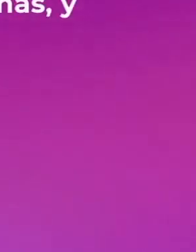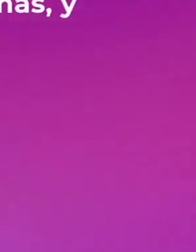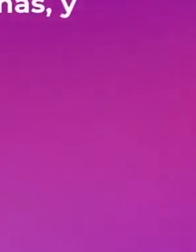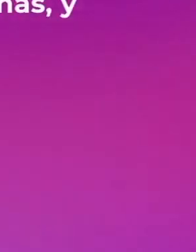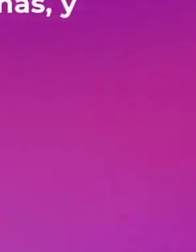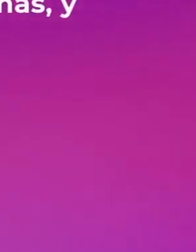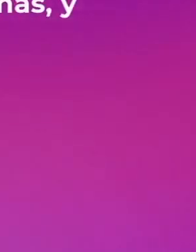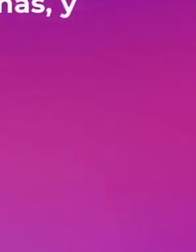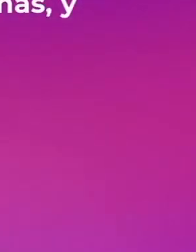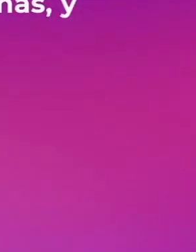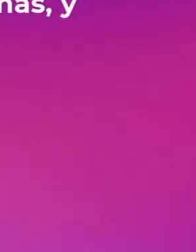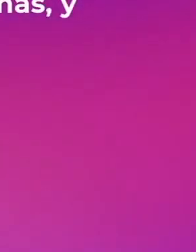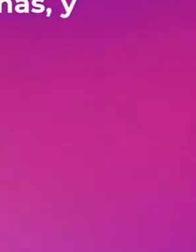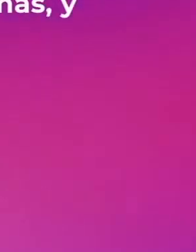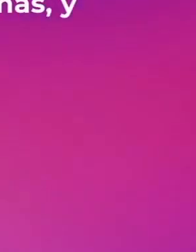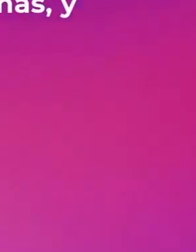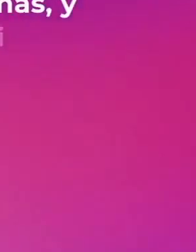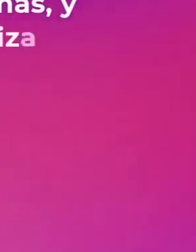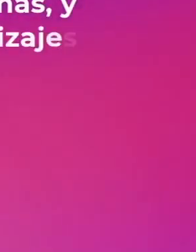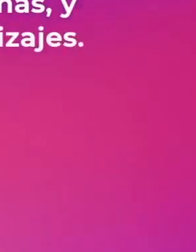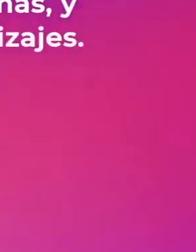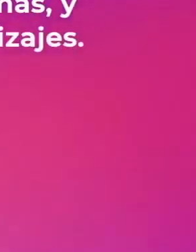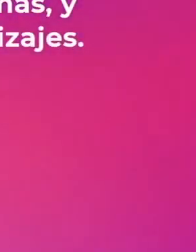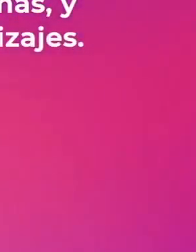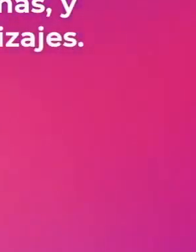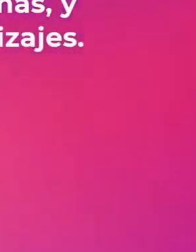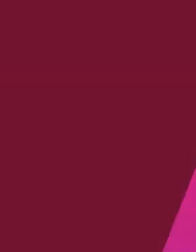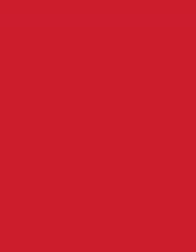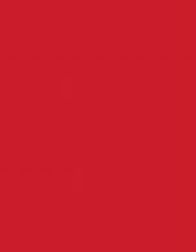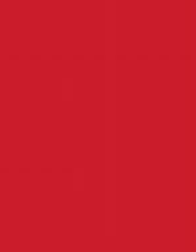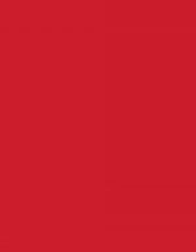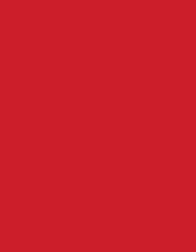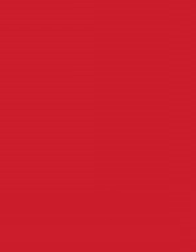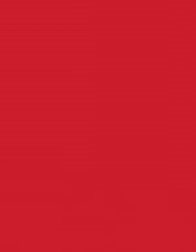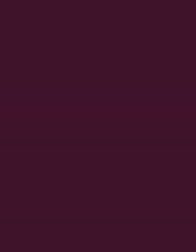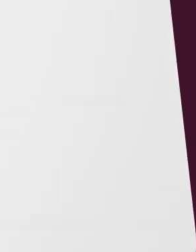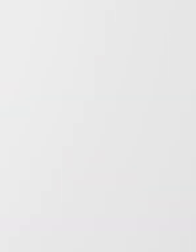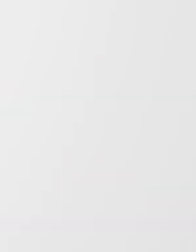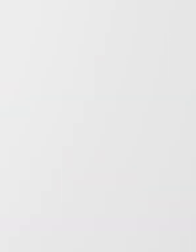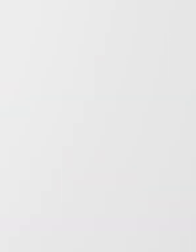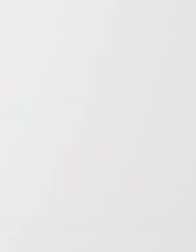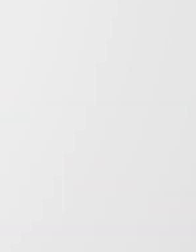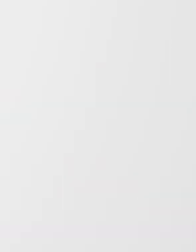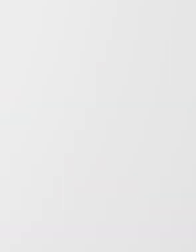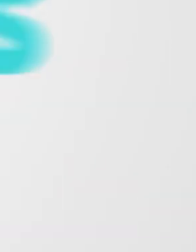y además encontrarás actividades para fortalecer tus aprendizajes.